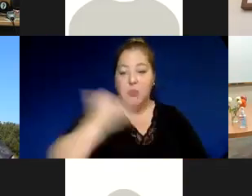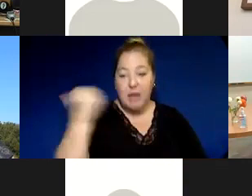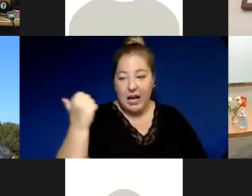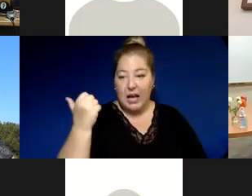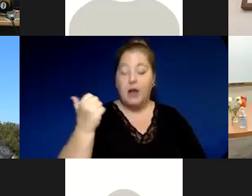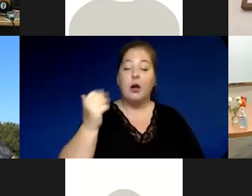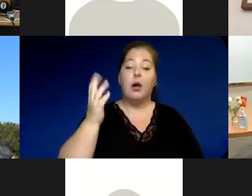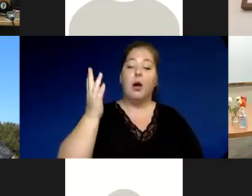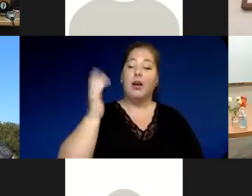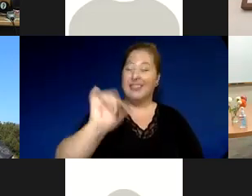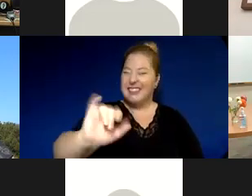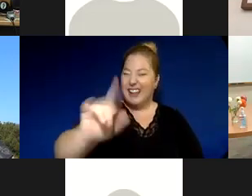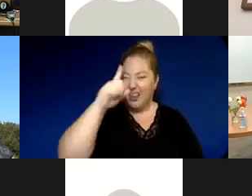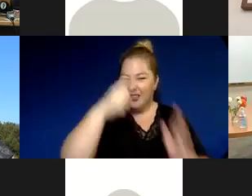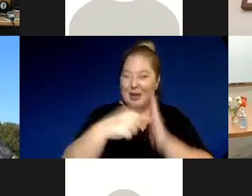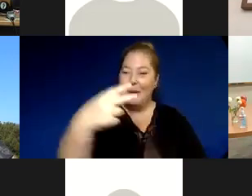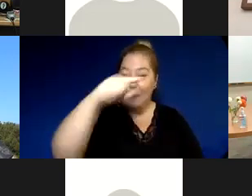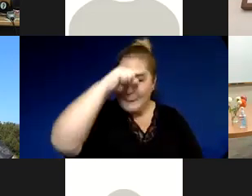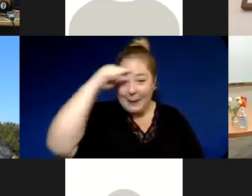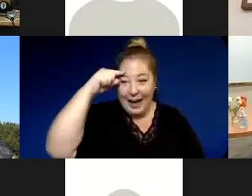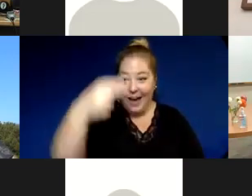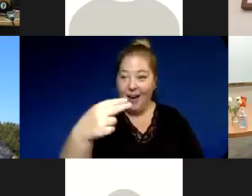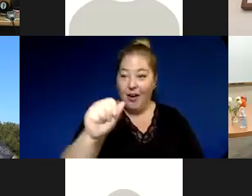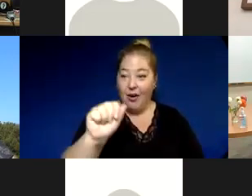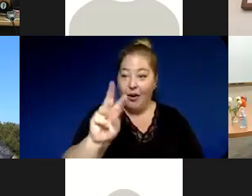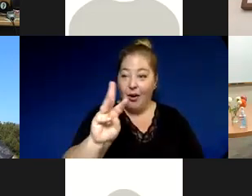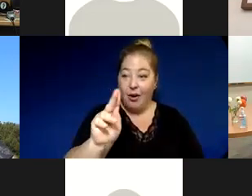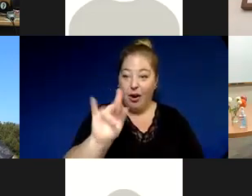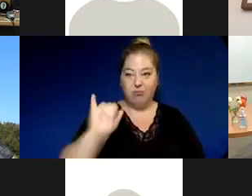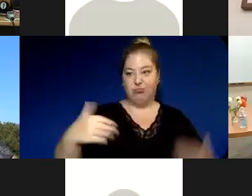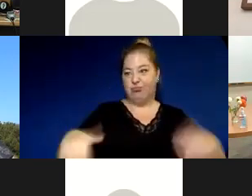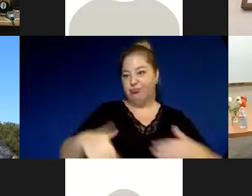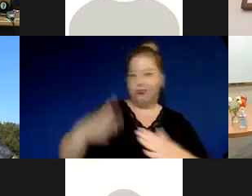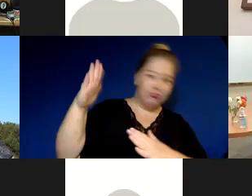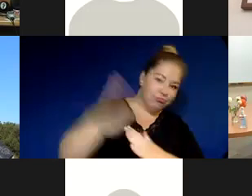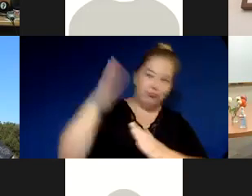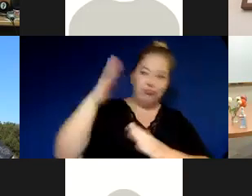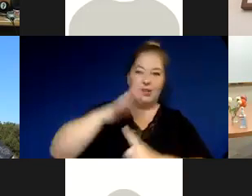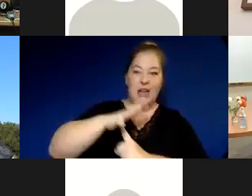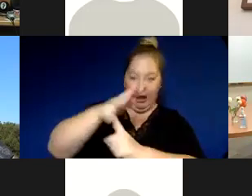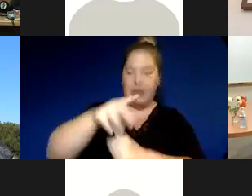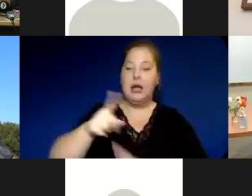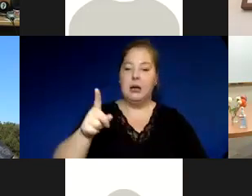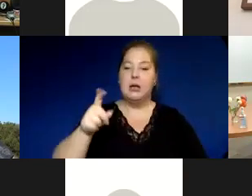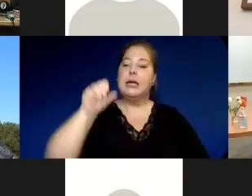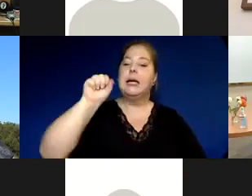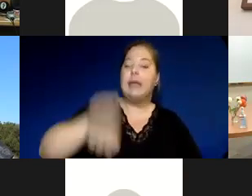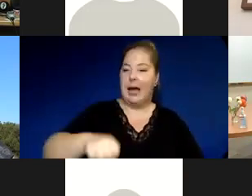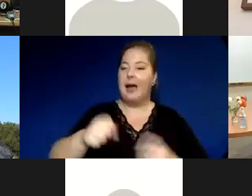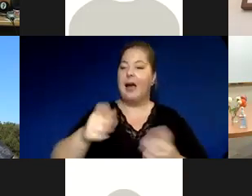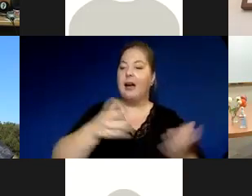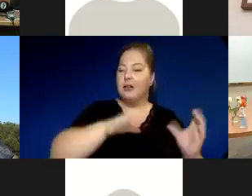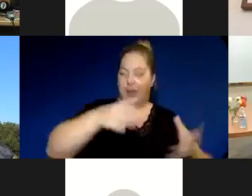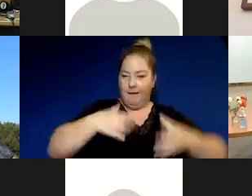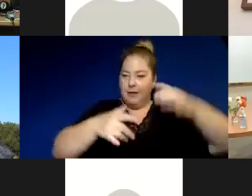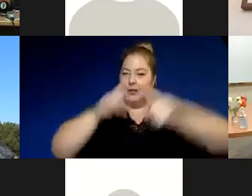tenido dos helicópteros Black Hawk que han estado trabajando en el lado este de Wallbridge la mayor parte de la tarde